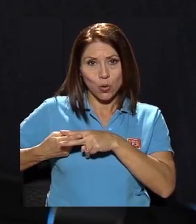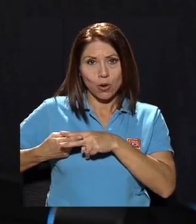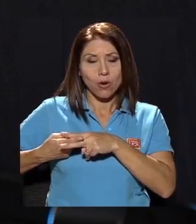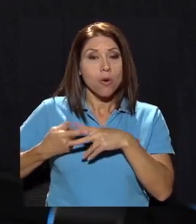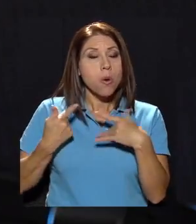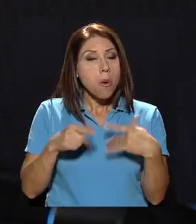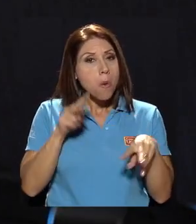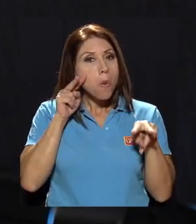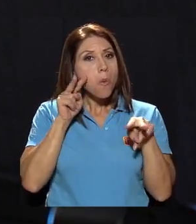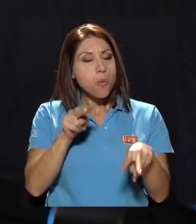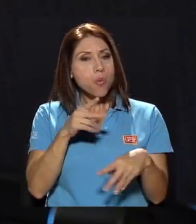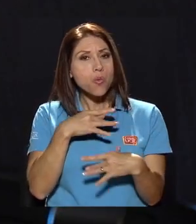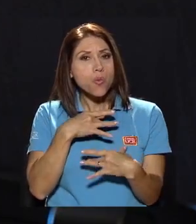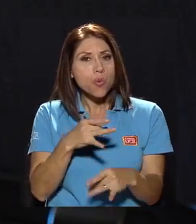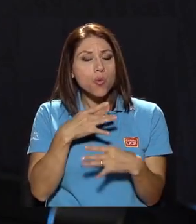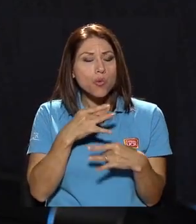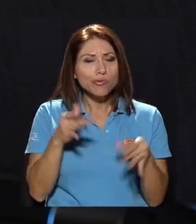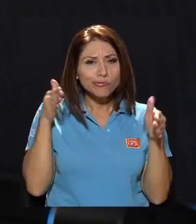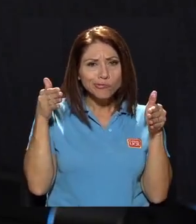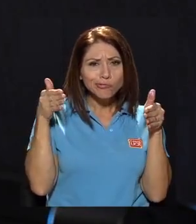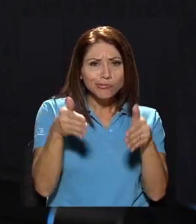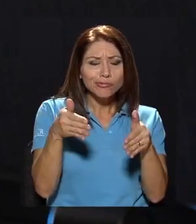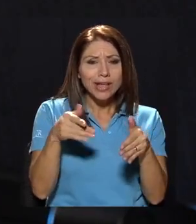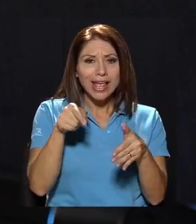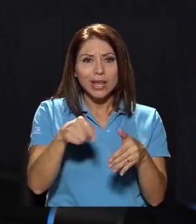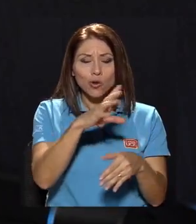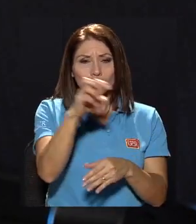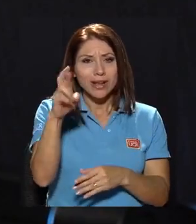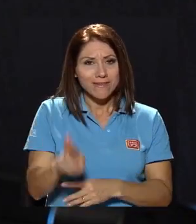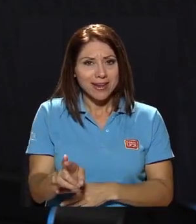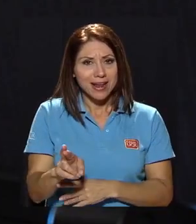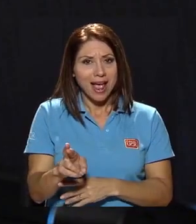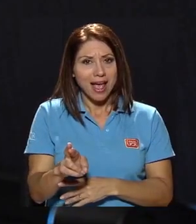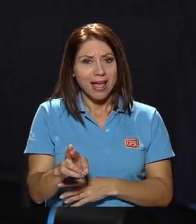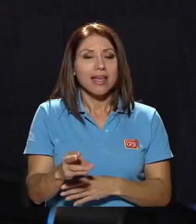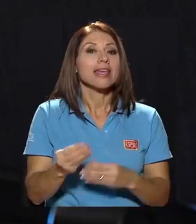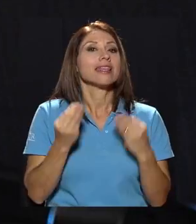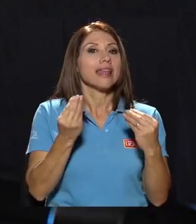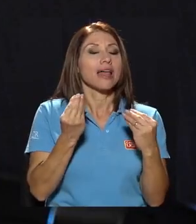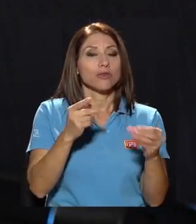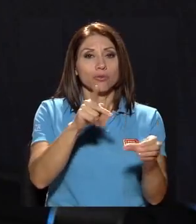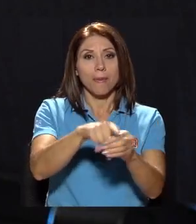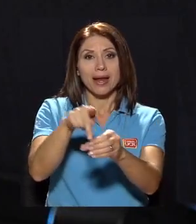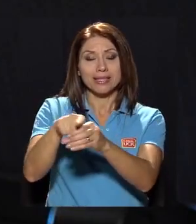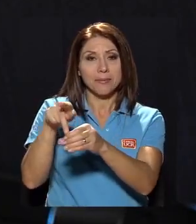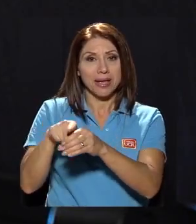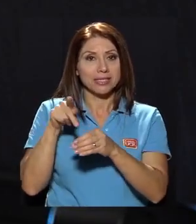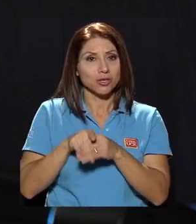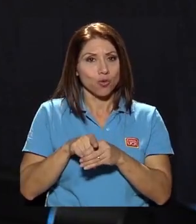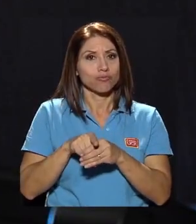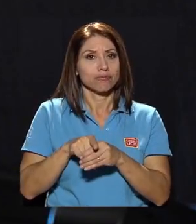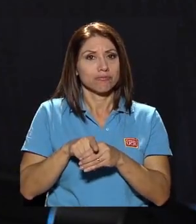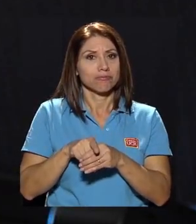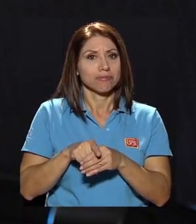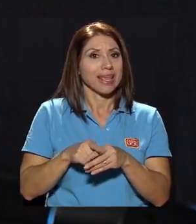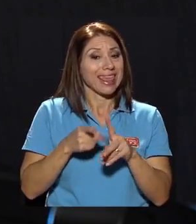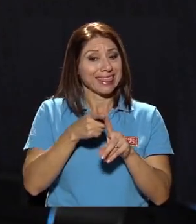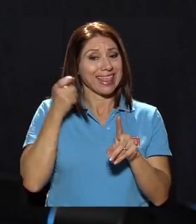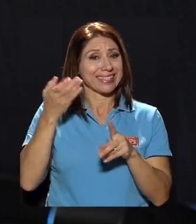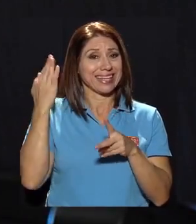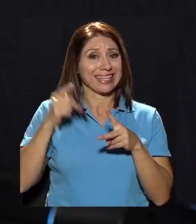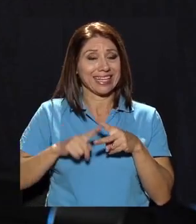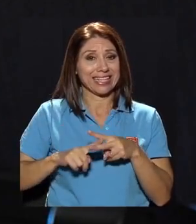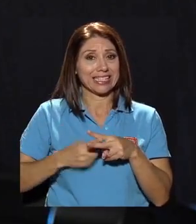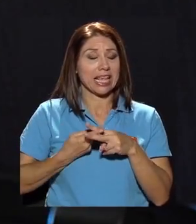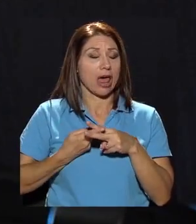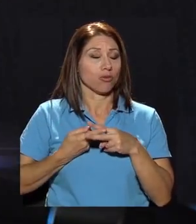tanto interés en Costa Rica y tanto participación que inicialmente hemos iniciado con